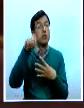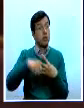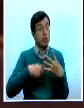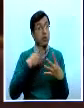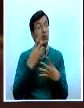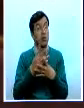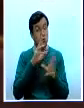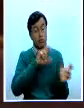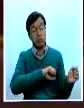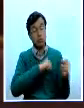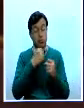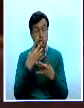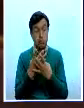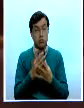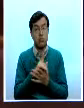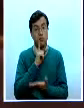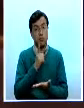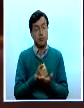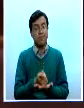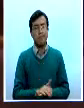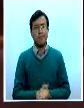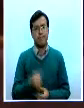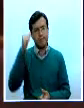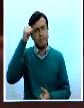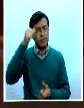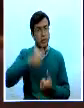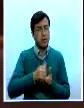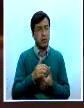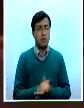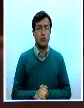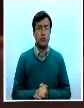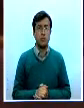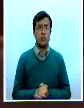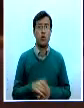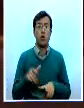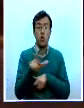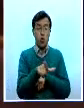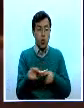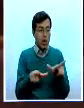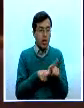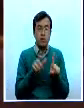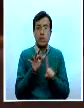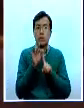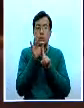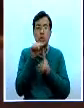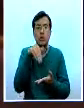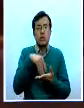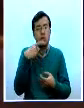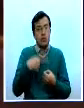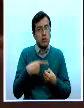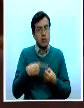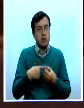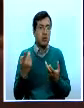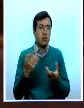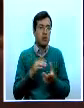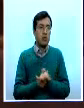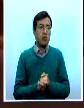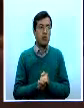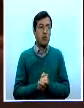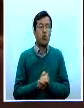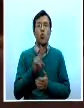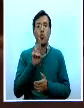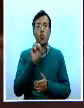esto acuérdense que nosotros tenemos unas son declaradas zonas especiales del centro histórico porque están reguladas